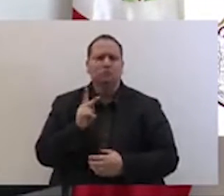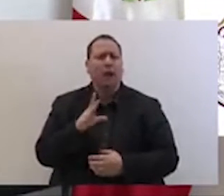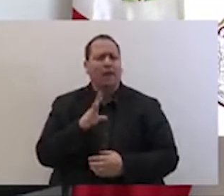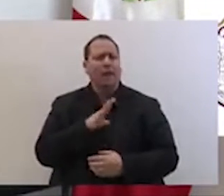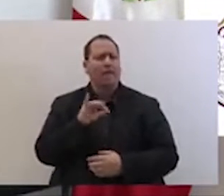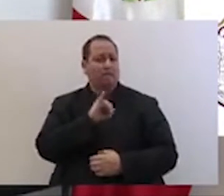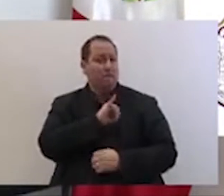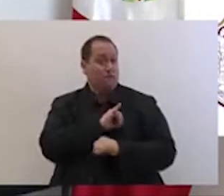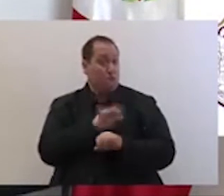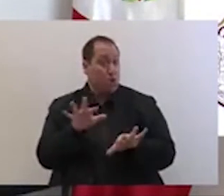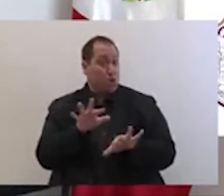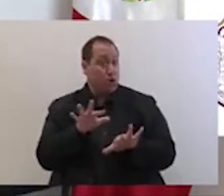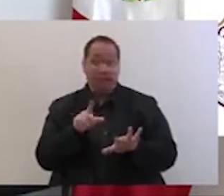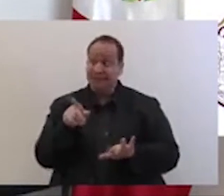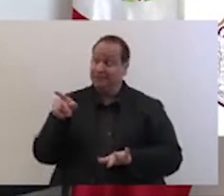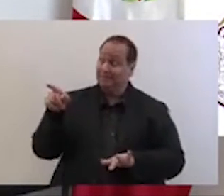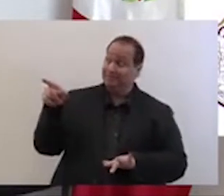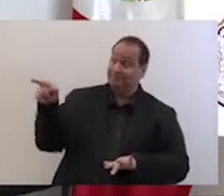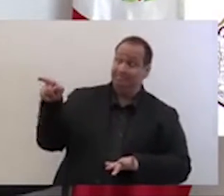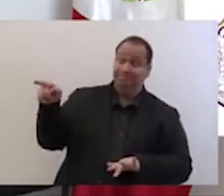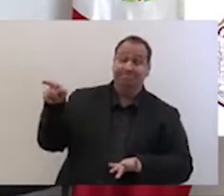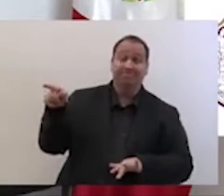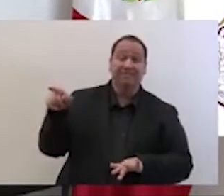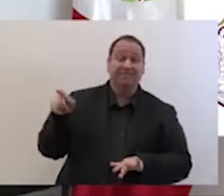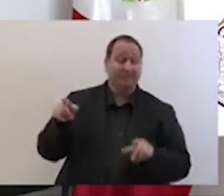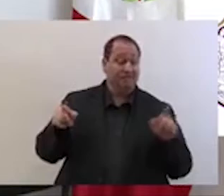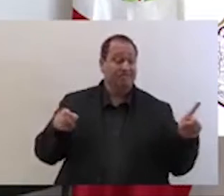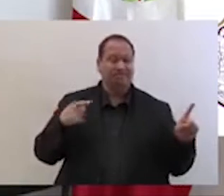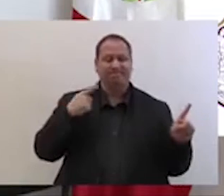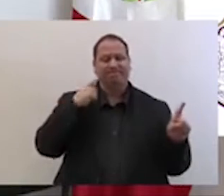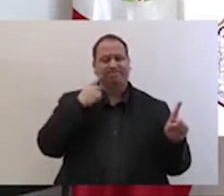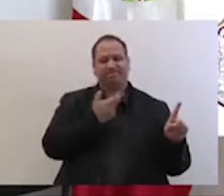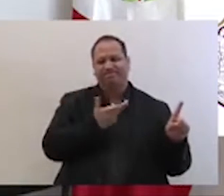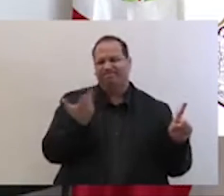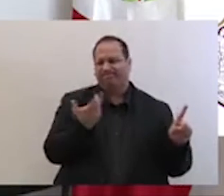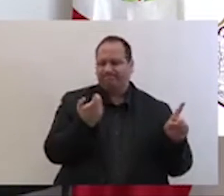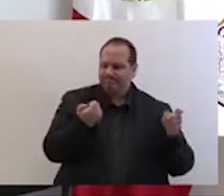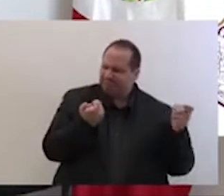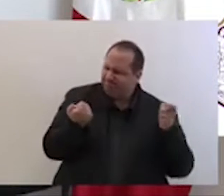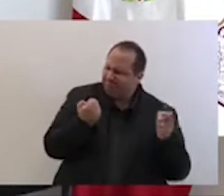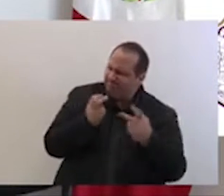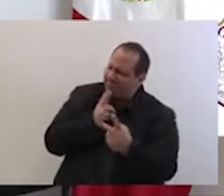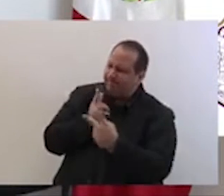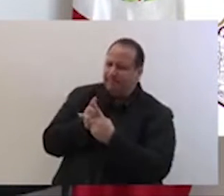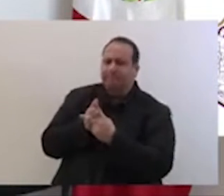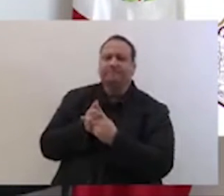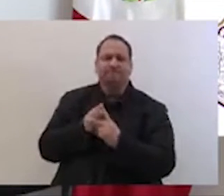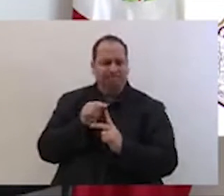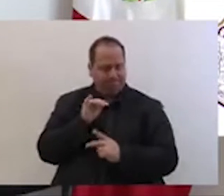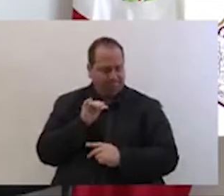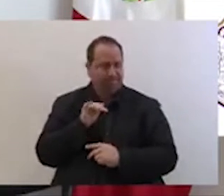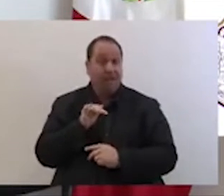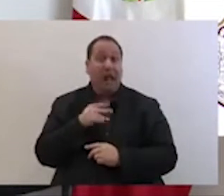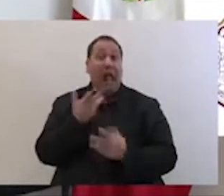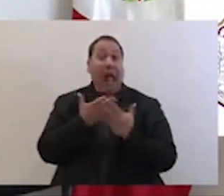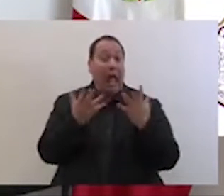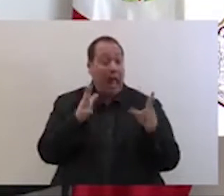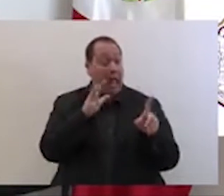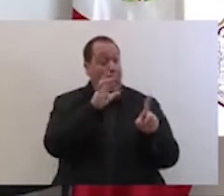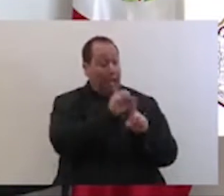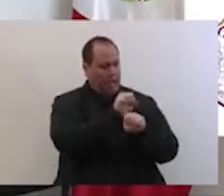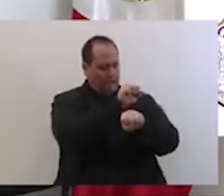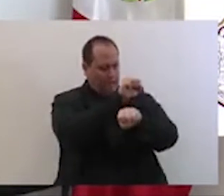tenemos información que puntualiza en que se trata de su autoría intelectual en efecto así es y ahora que está detenido